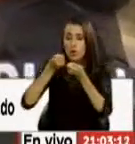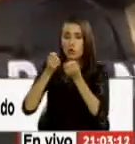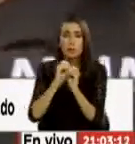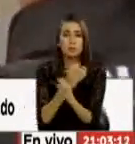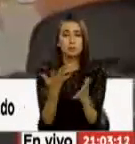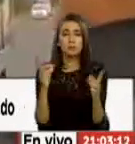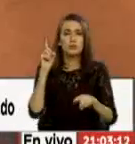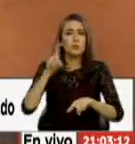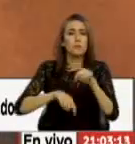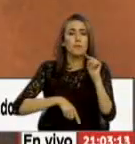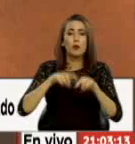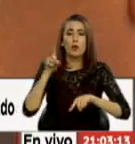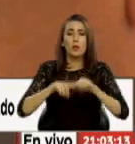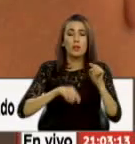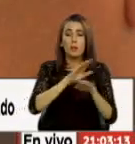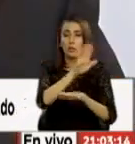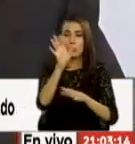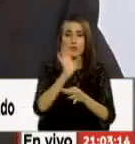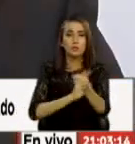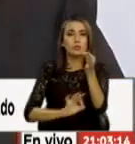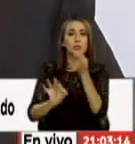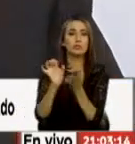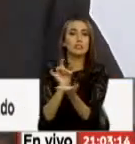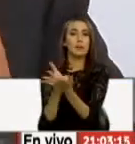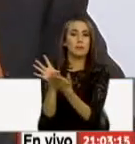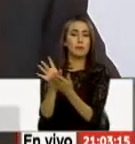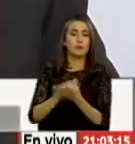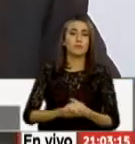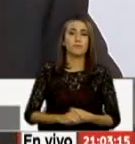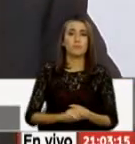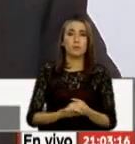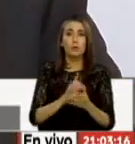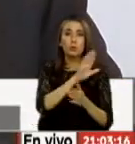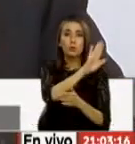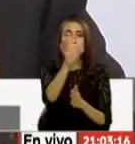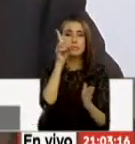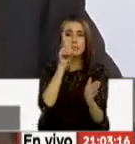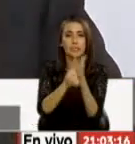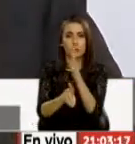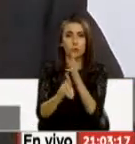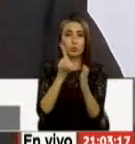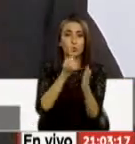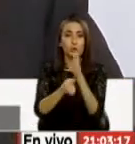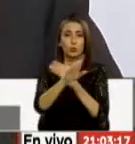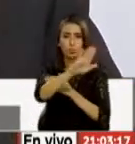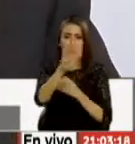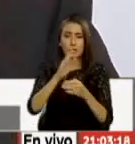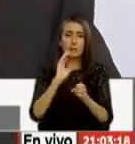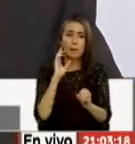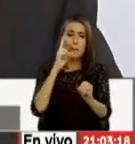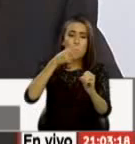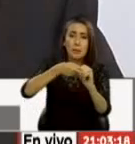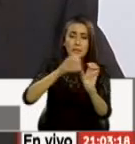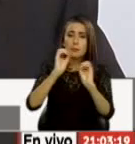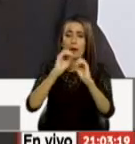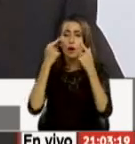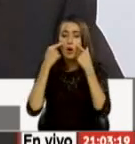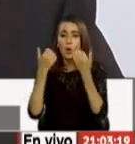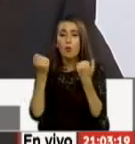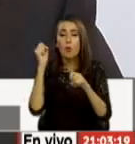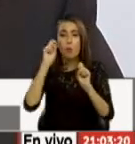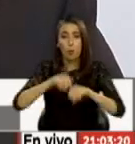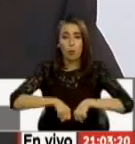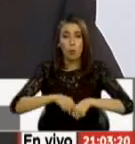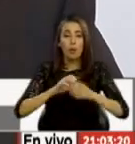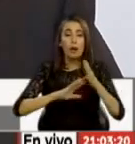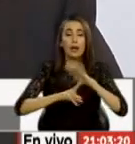sus equipos, por lo que fueron removidos. Ciudadanos, denuncien cuando ustedes sean sujetos de extorsión o de actos